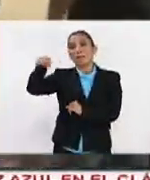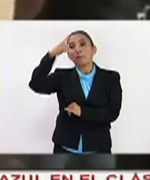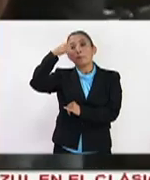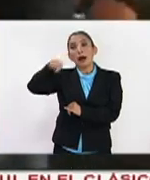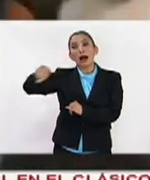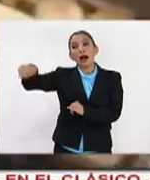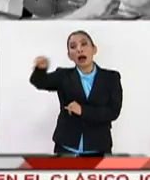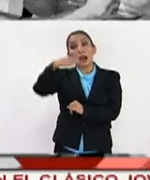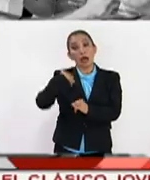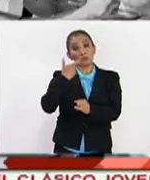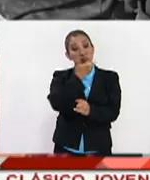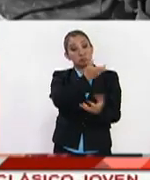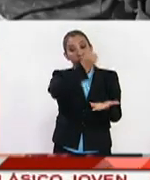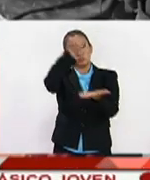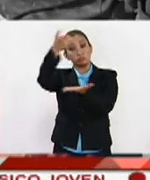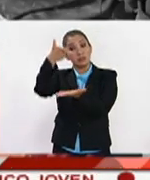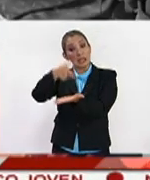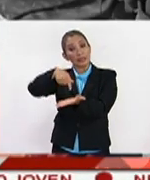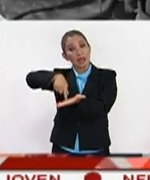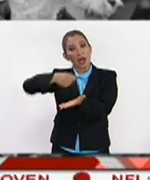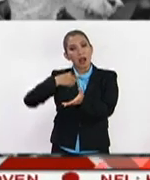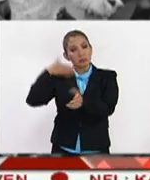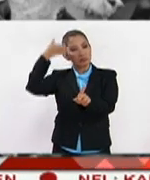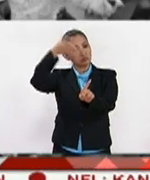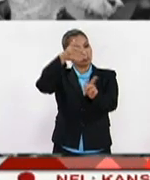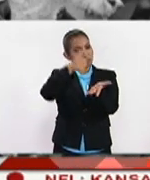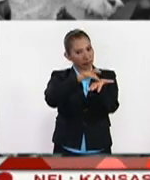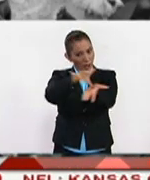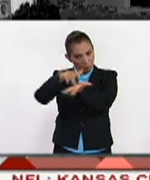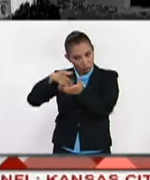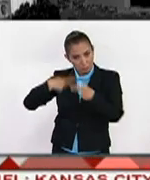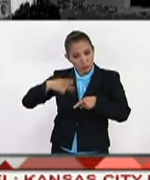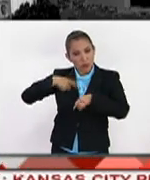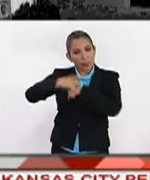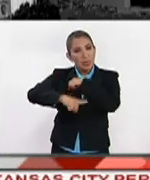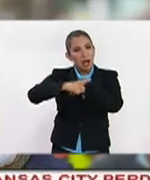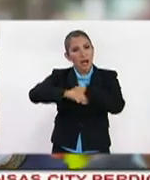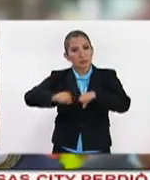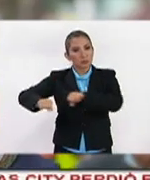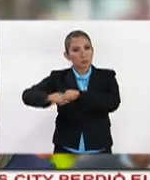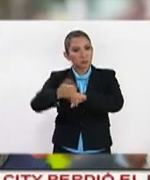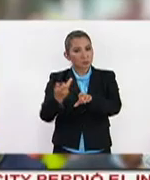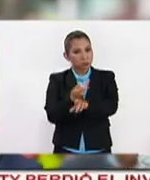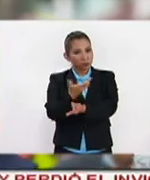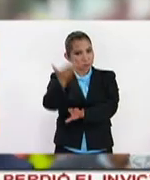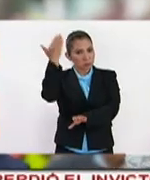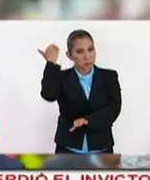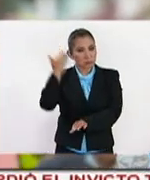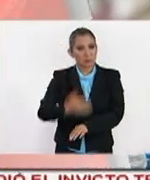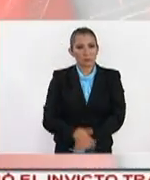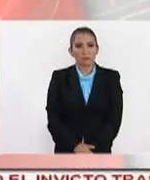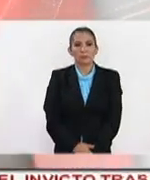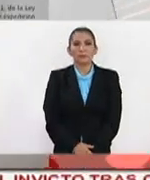garantizar que los recursos que donó la sociedad lleguen a la población que resultó afectada en los pasados sismos.